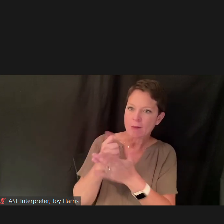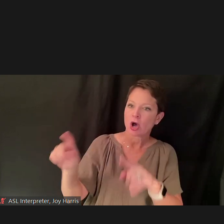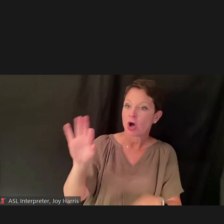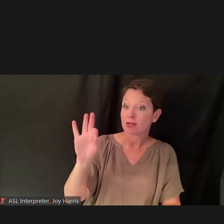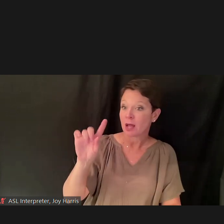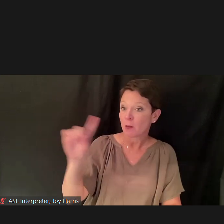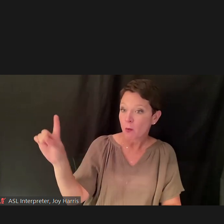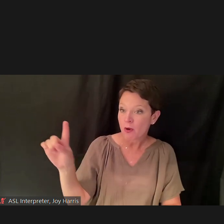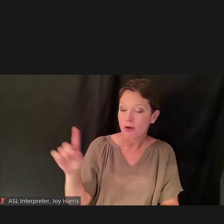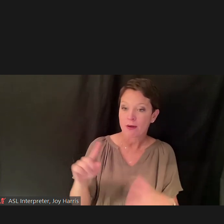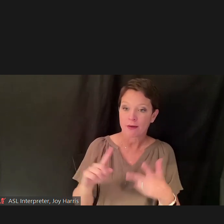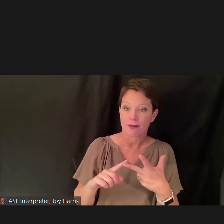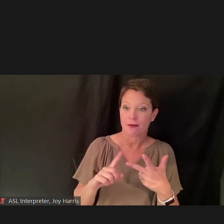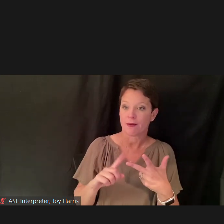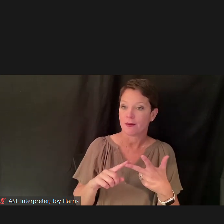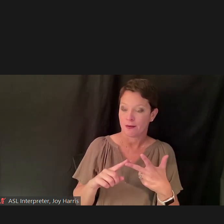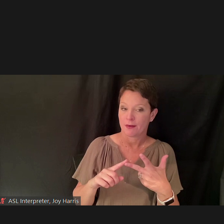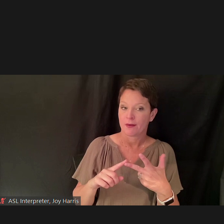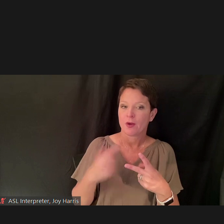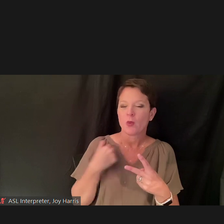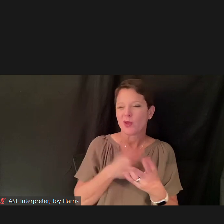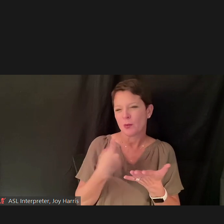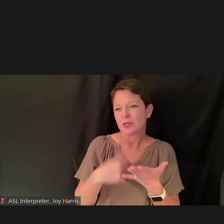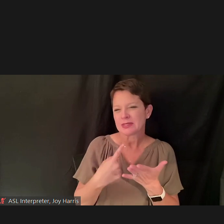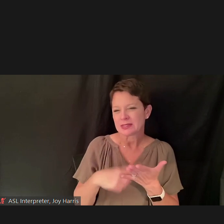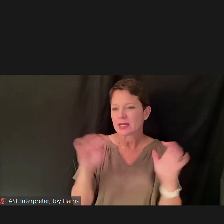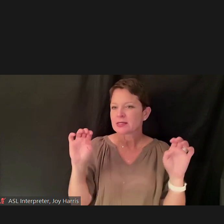busque ayuda o llame al